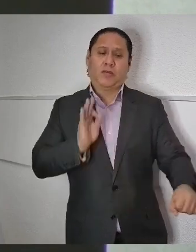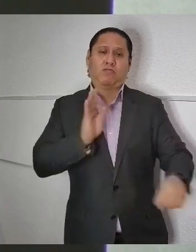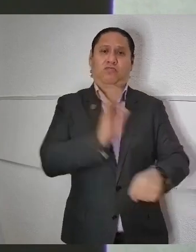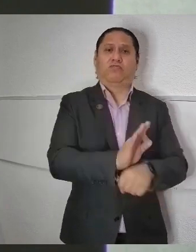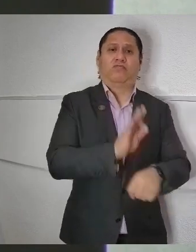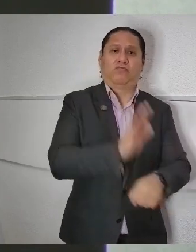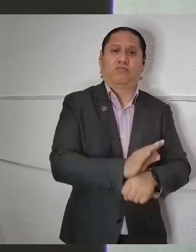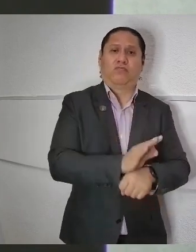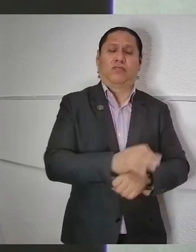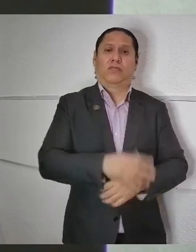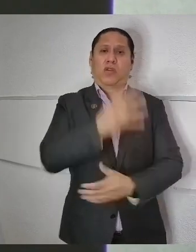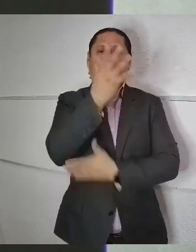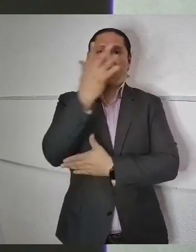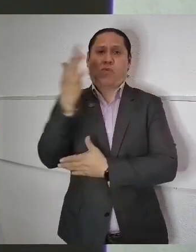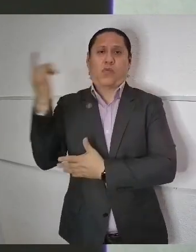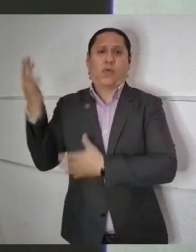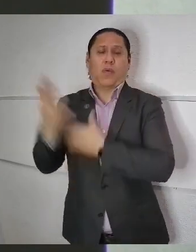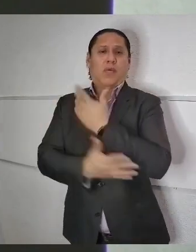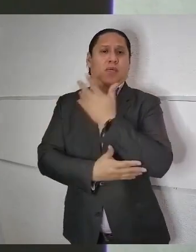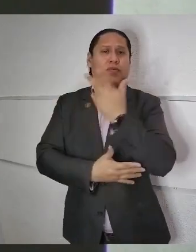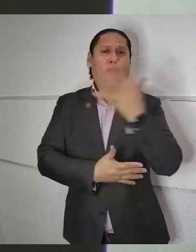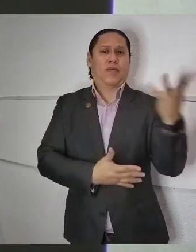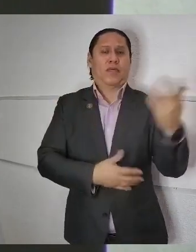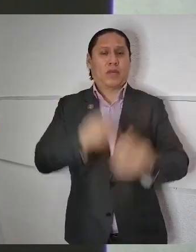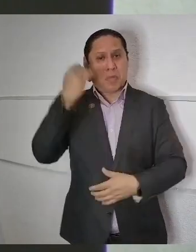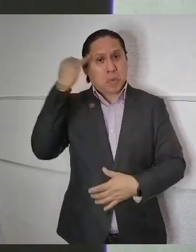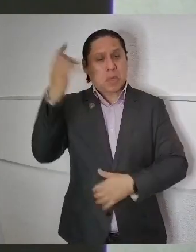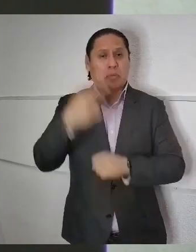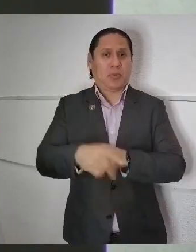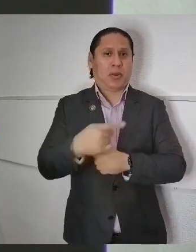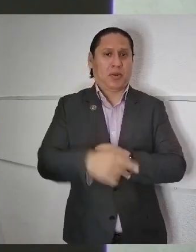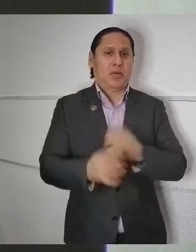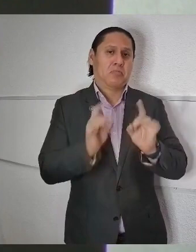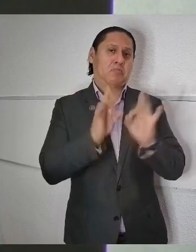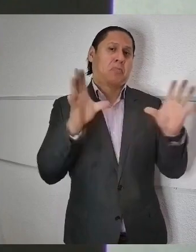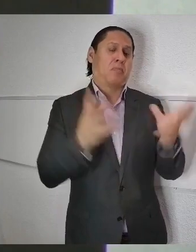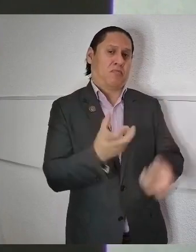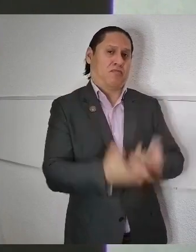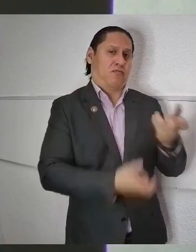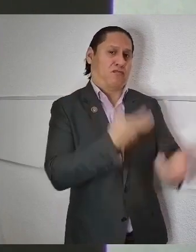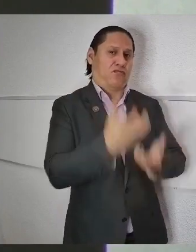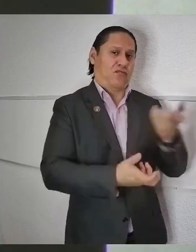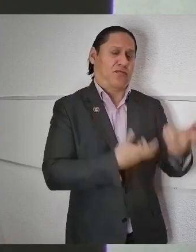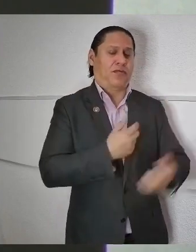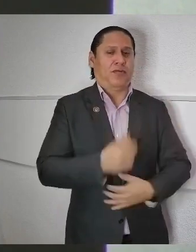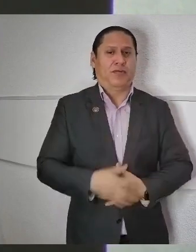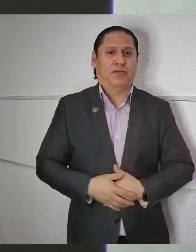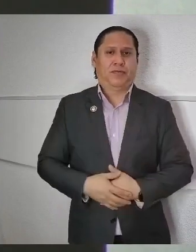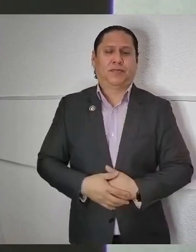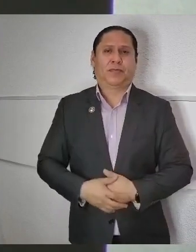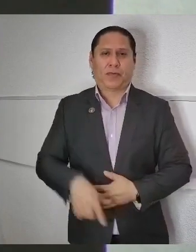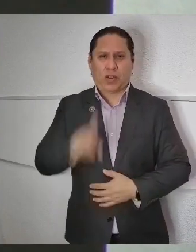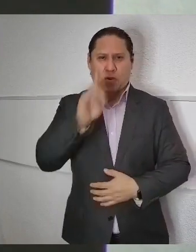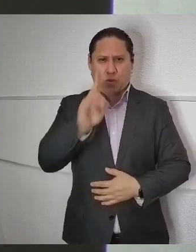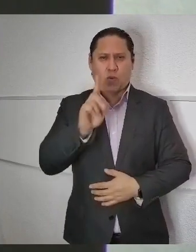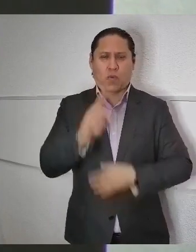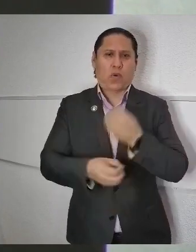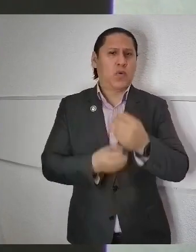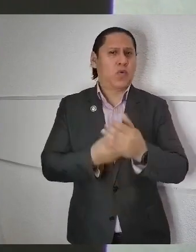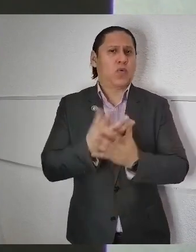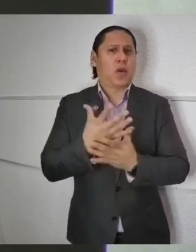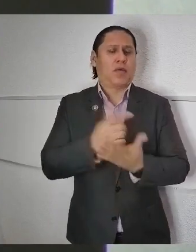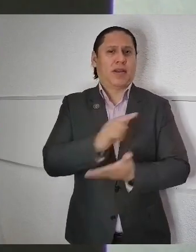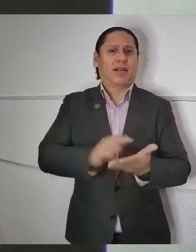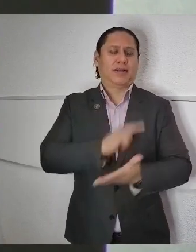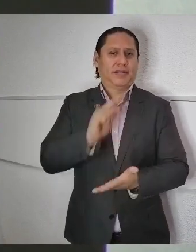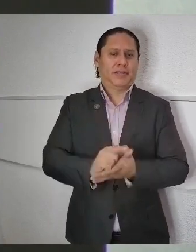proteger nuestros bosques cuando estén en peligro ante un incendio. Es una de las innovaciones que trae la